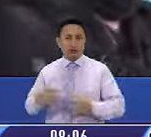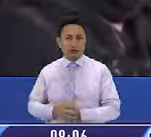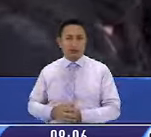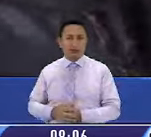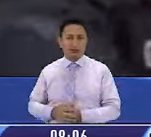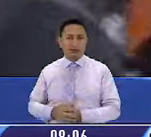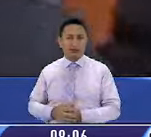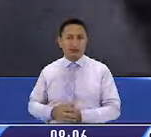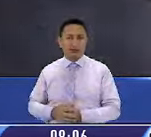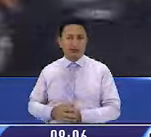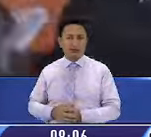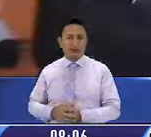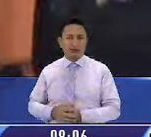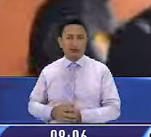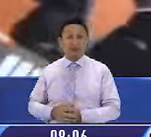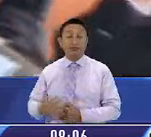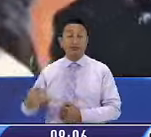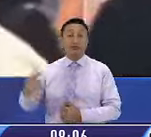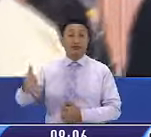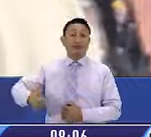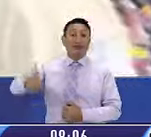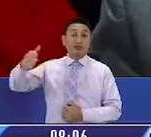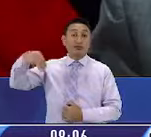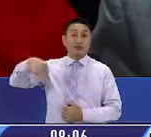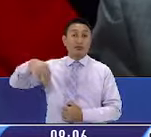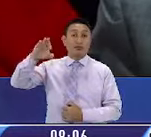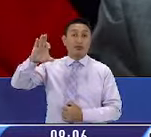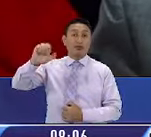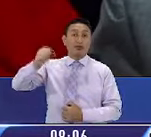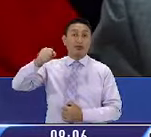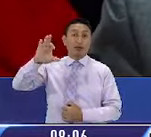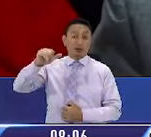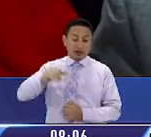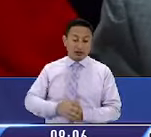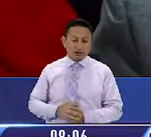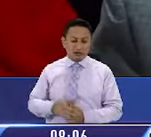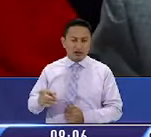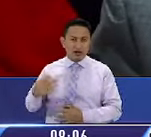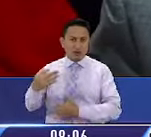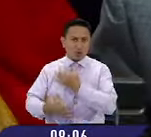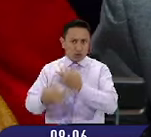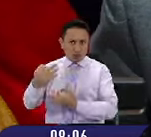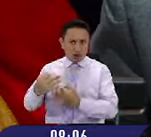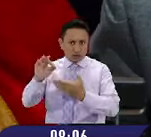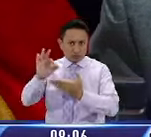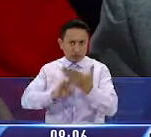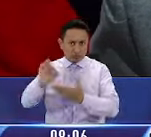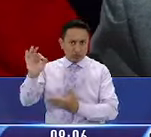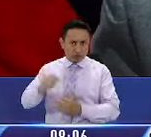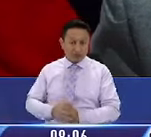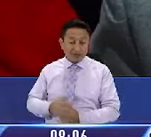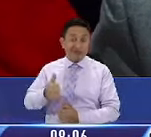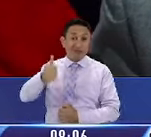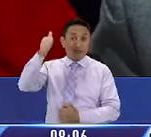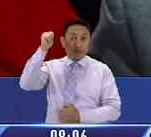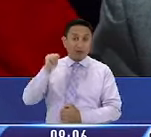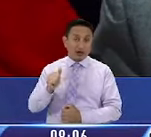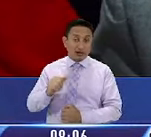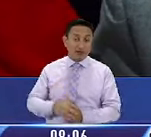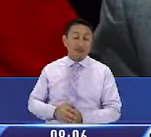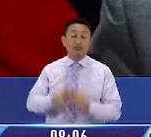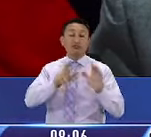mayor de la operación Metástasis. Este juicio ha sido aprobado ayer